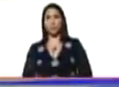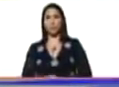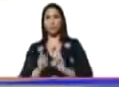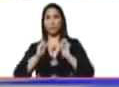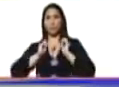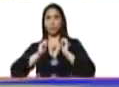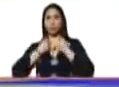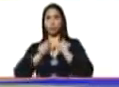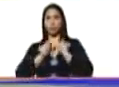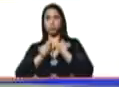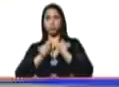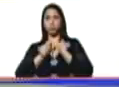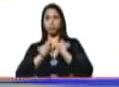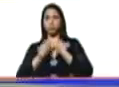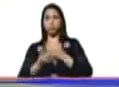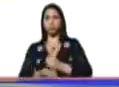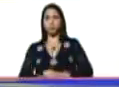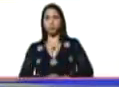Aristóbulo Isturiz,